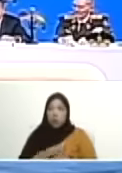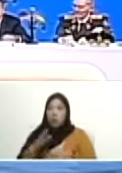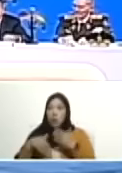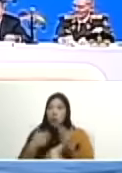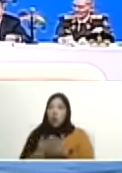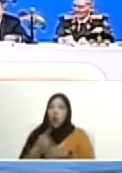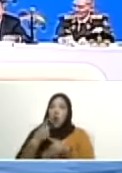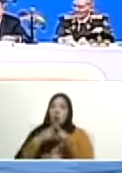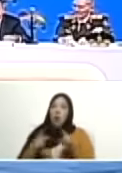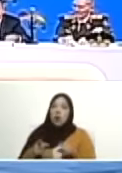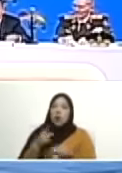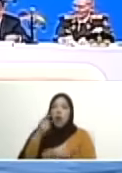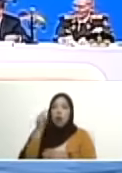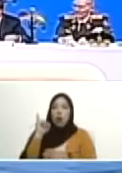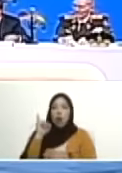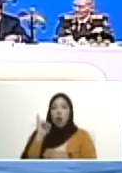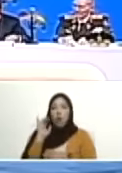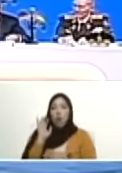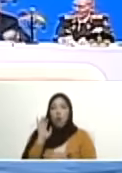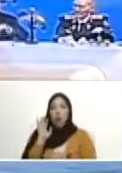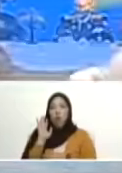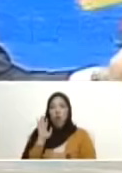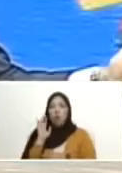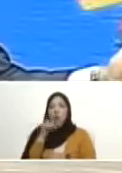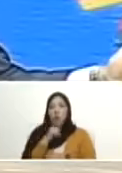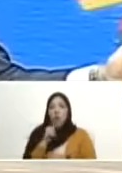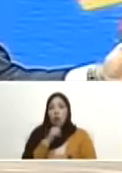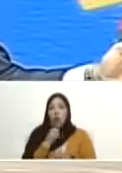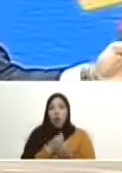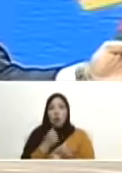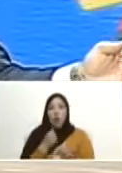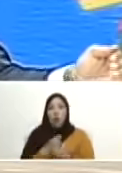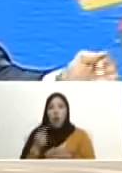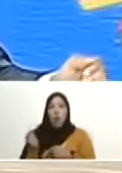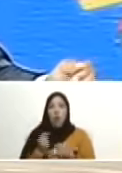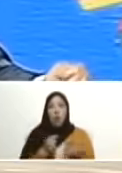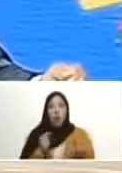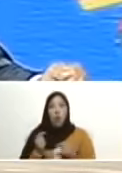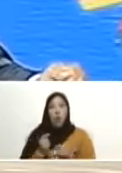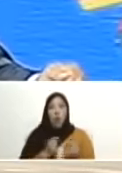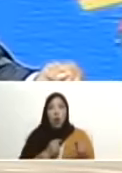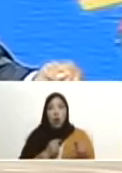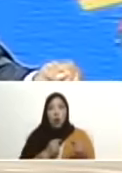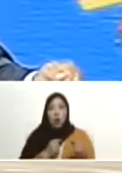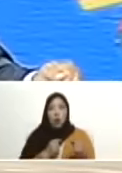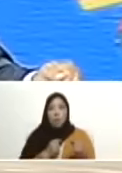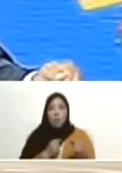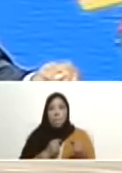En otra oportunidad más reciente, padrino,